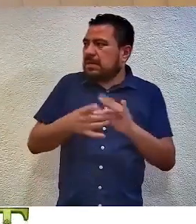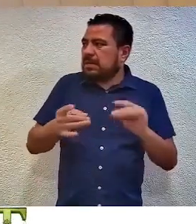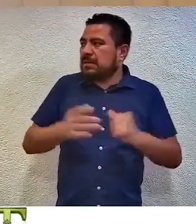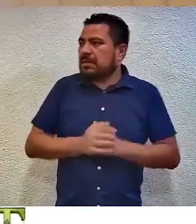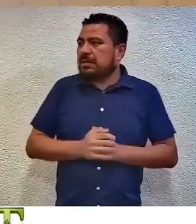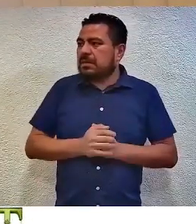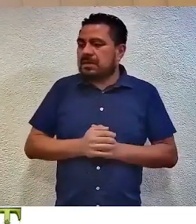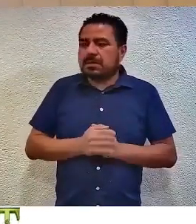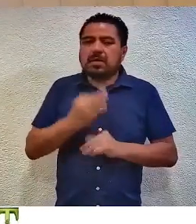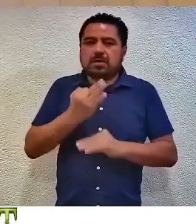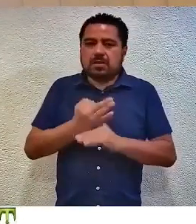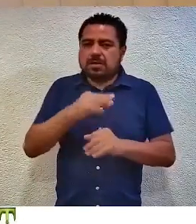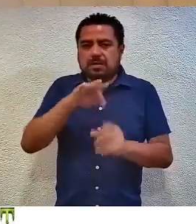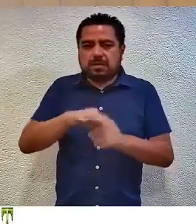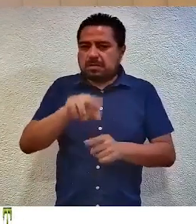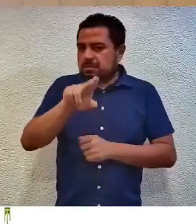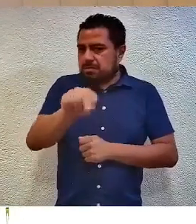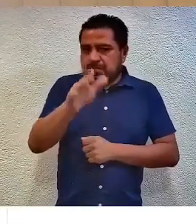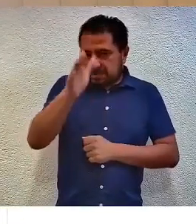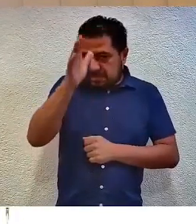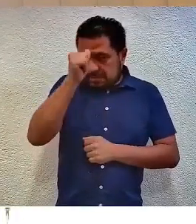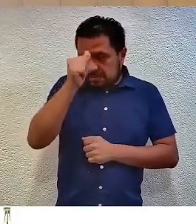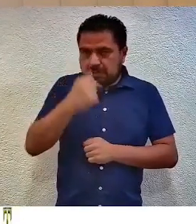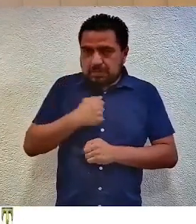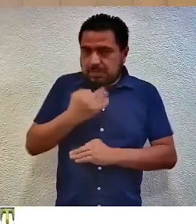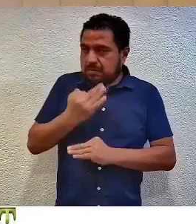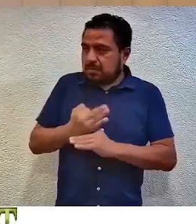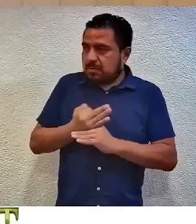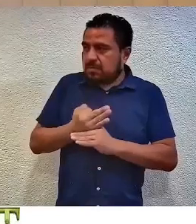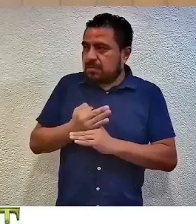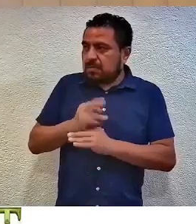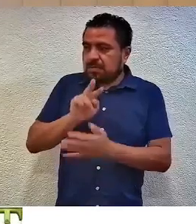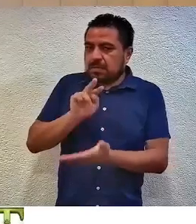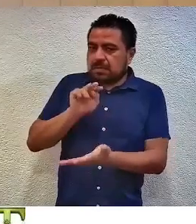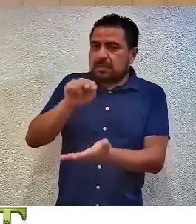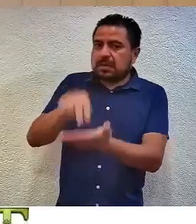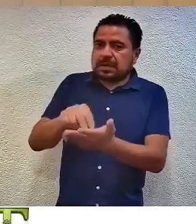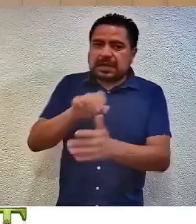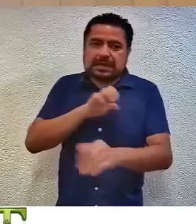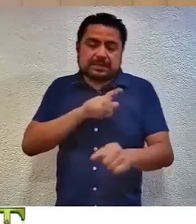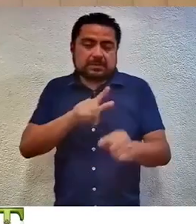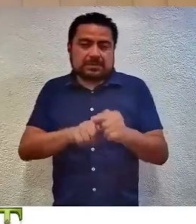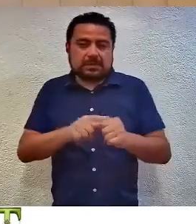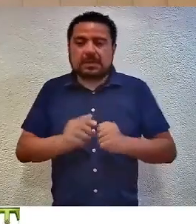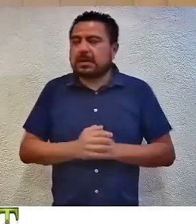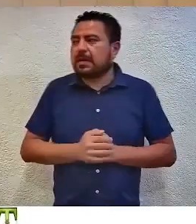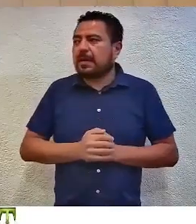que voy a votar en contra y me voy a permitir ir sobre cosas particulares.